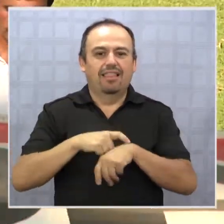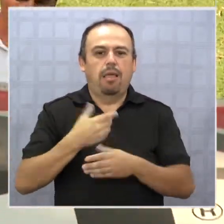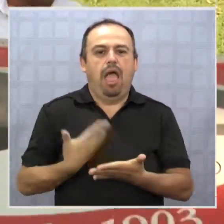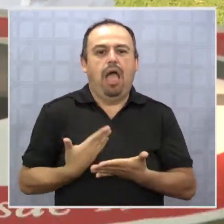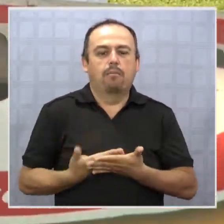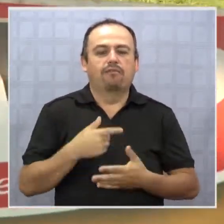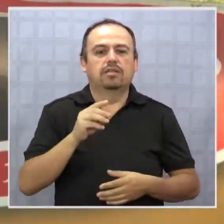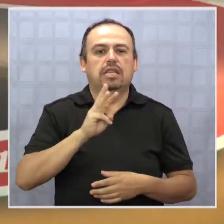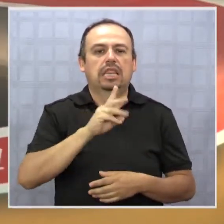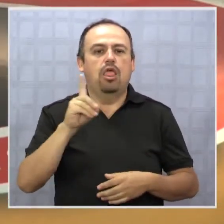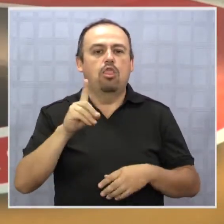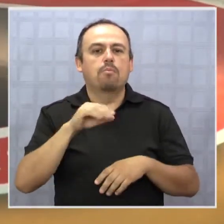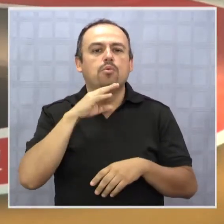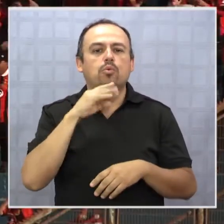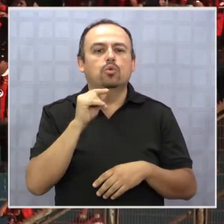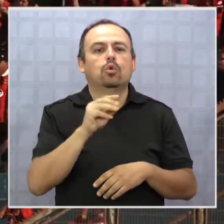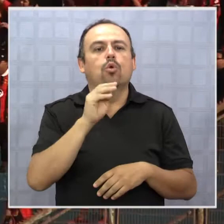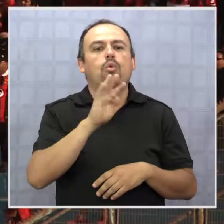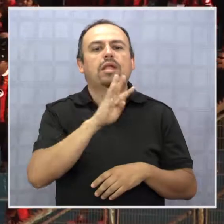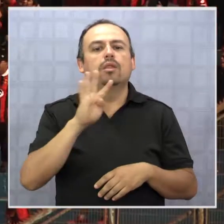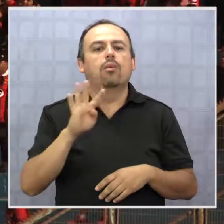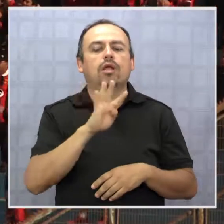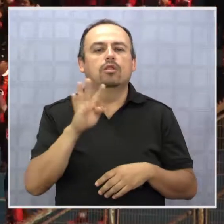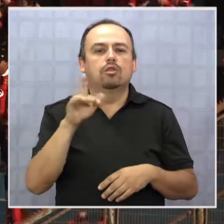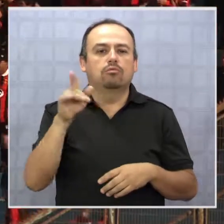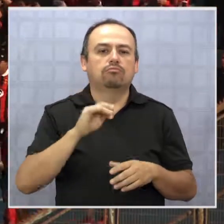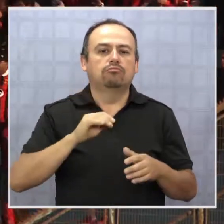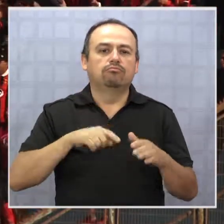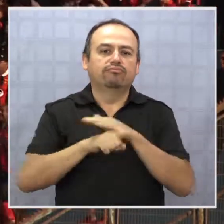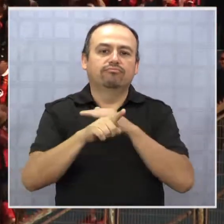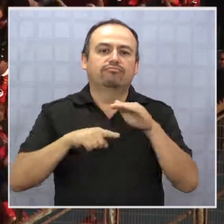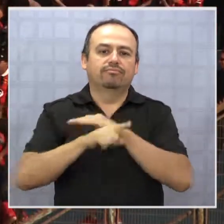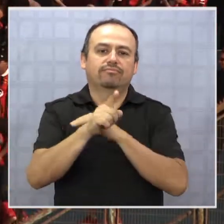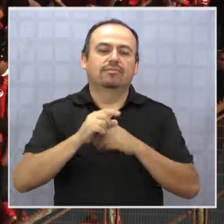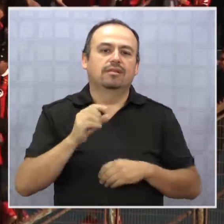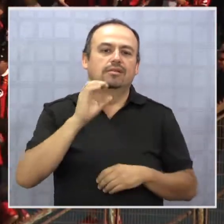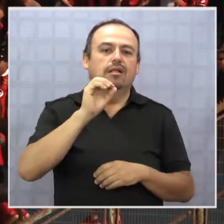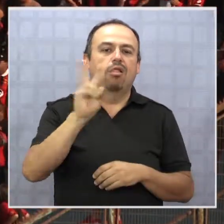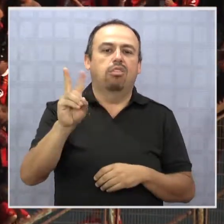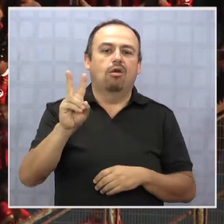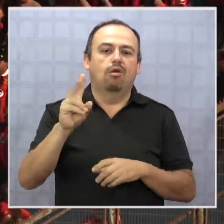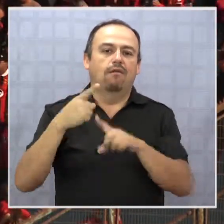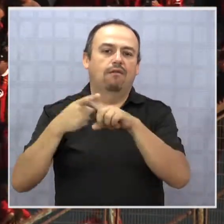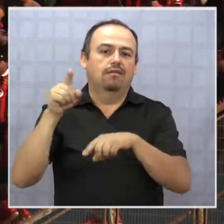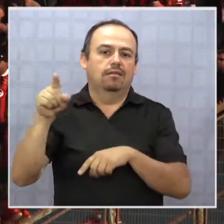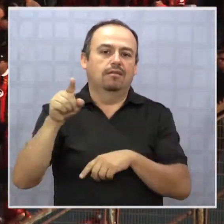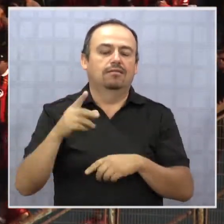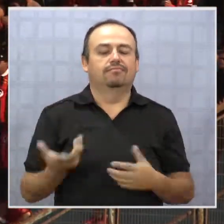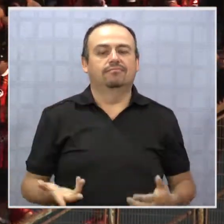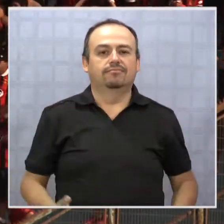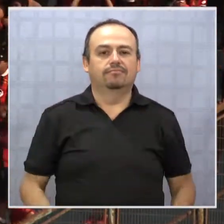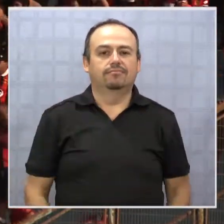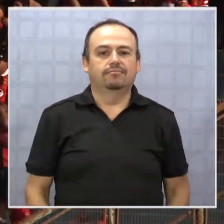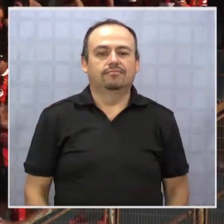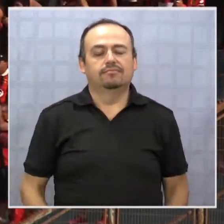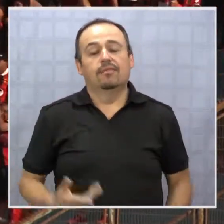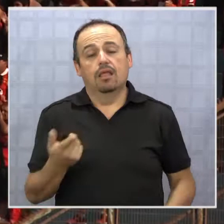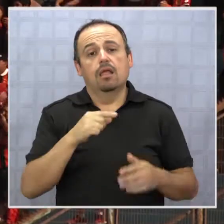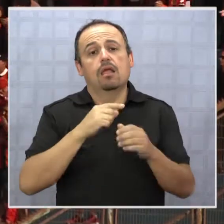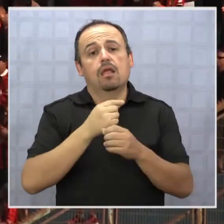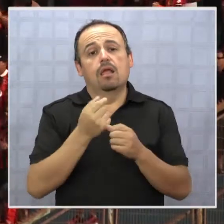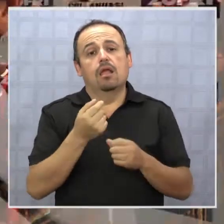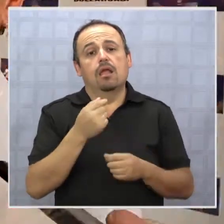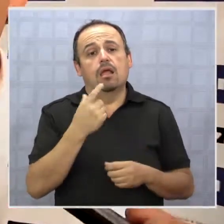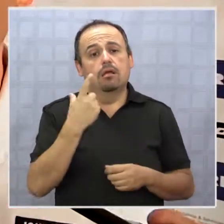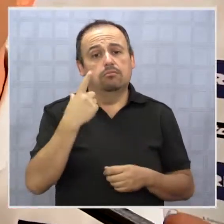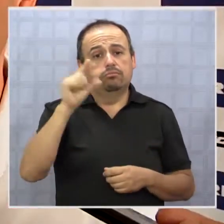los 32, Juan Gonzalo Lorca, y a los 44, Juan Silva, sentenciaron el resultado final en favor de Rangers. La